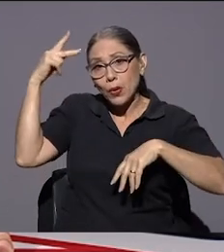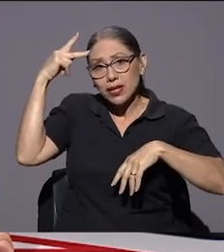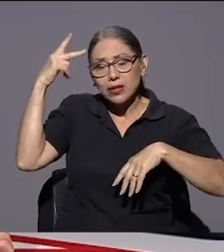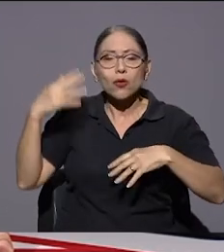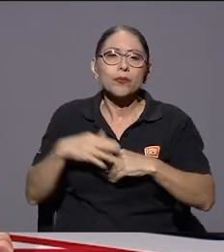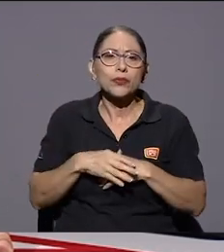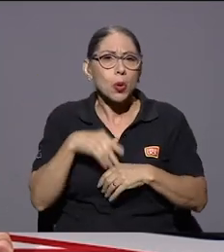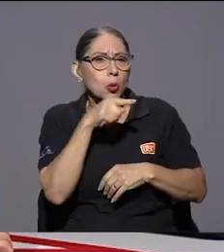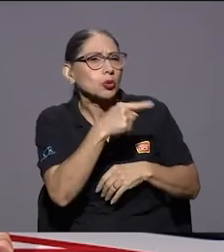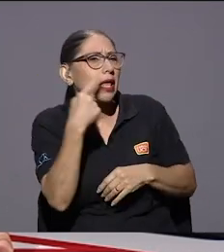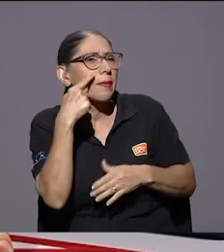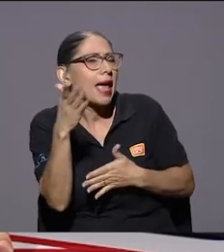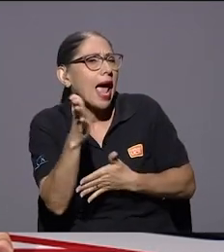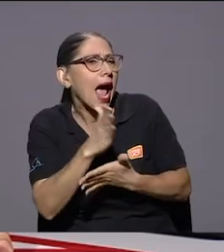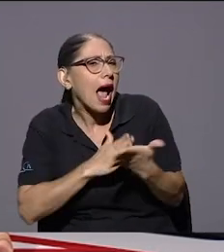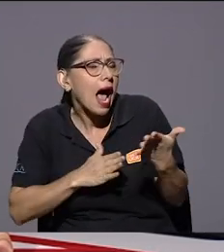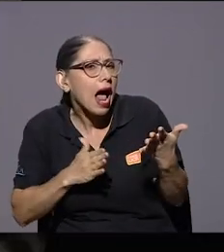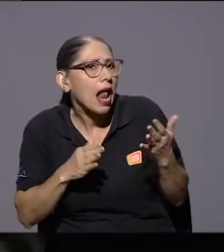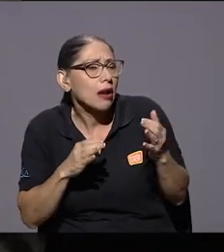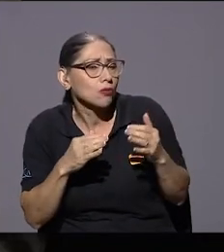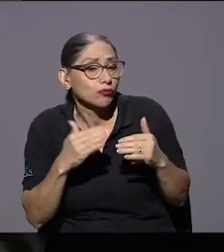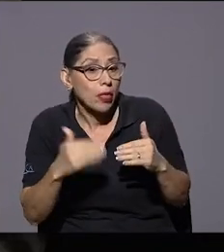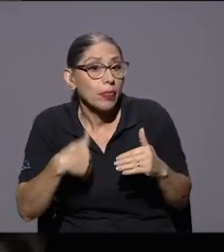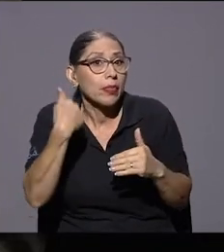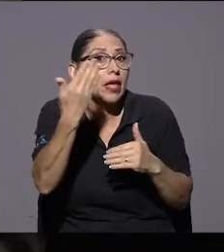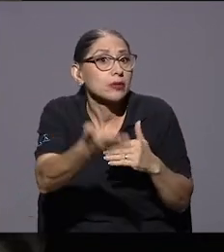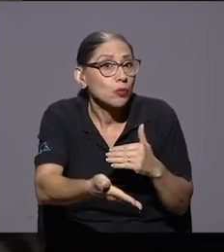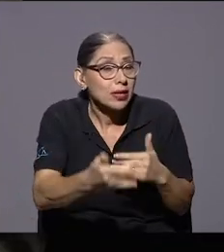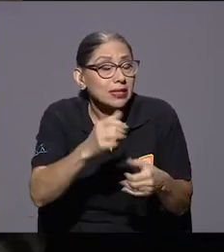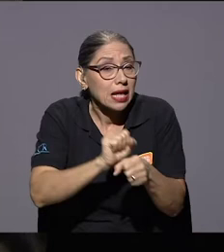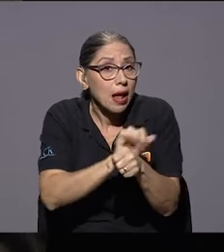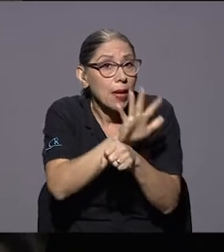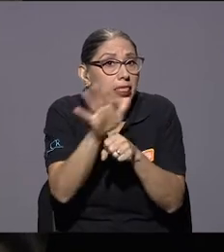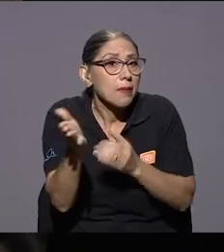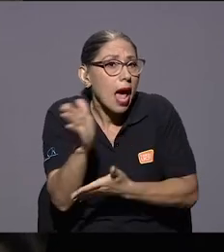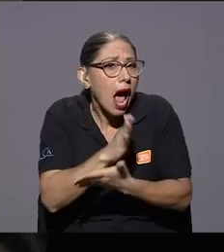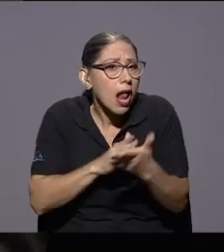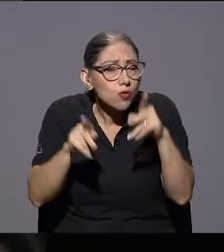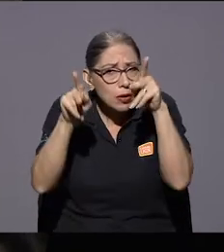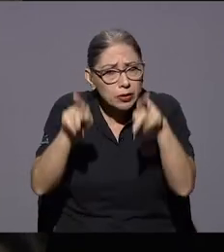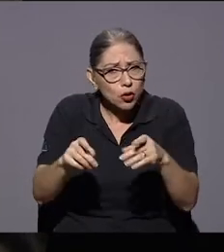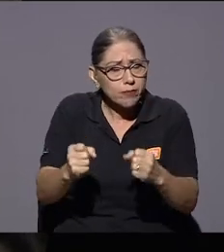rostro potable post-pandemia? ¿Para las elecciones? No.